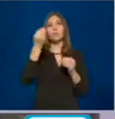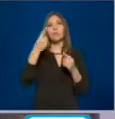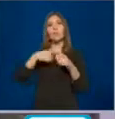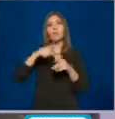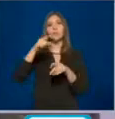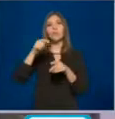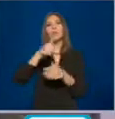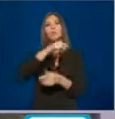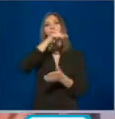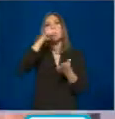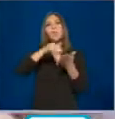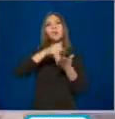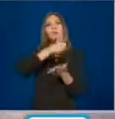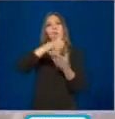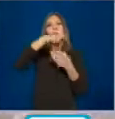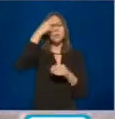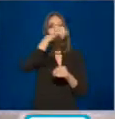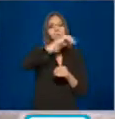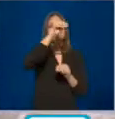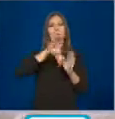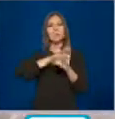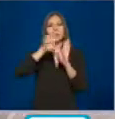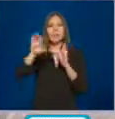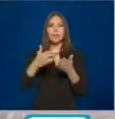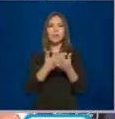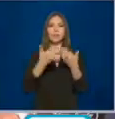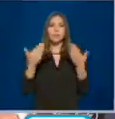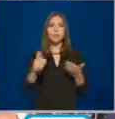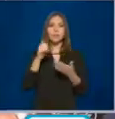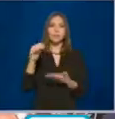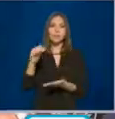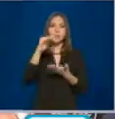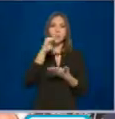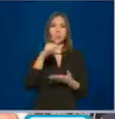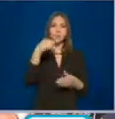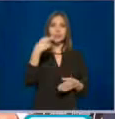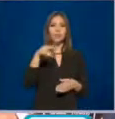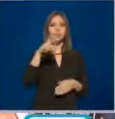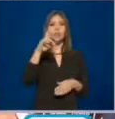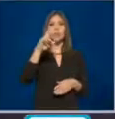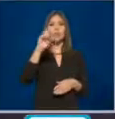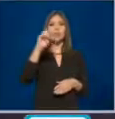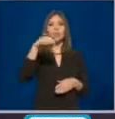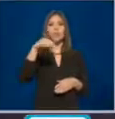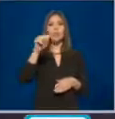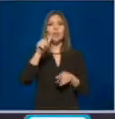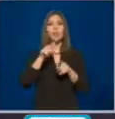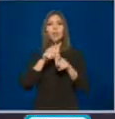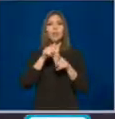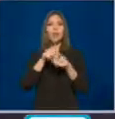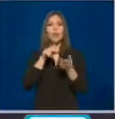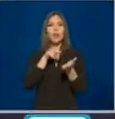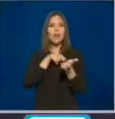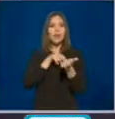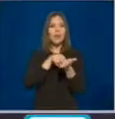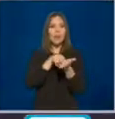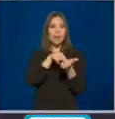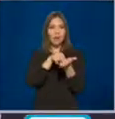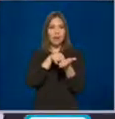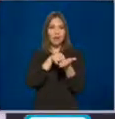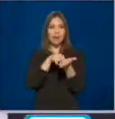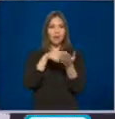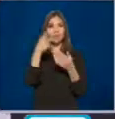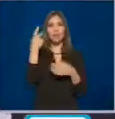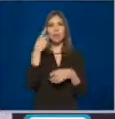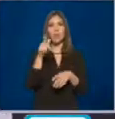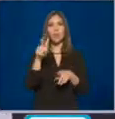de México. Ay, qué padre. Entonces, por ejemplo, tenemos por acá el de Roma, que es un negro, pero con reflejos. Preference es una